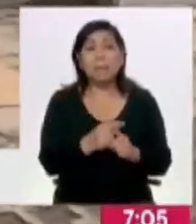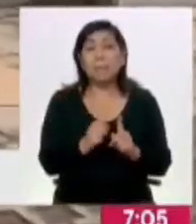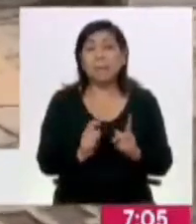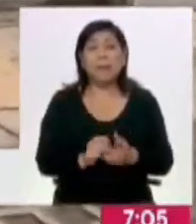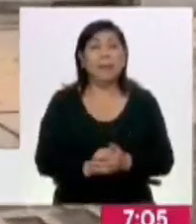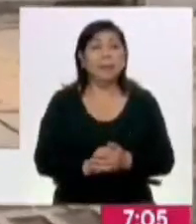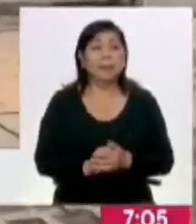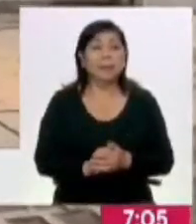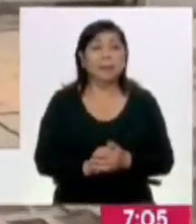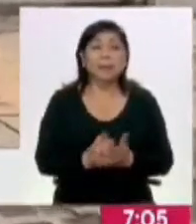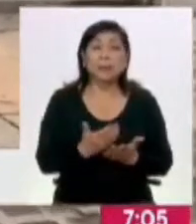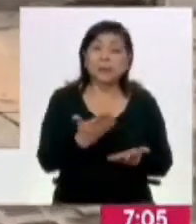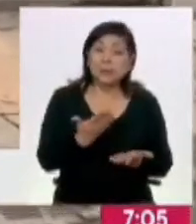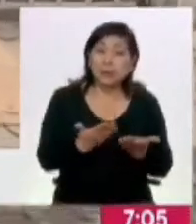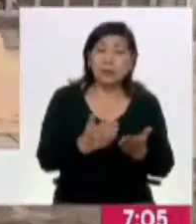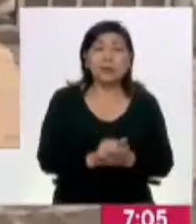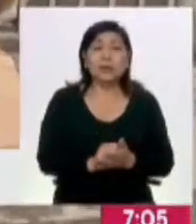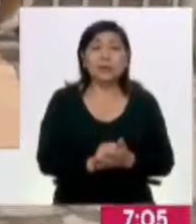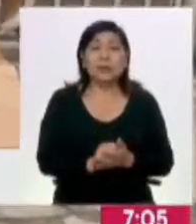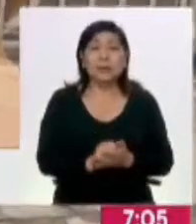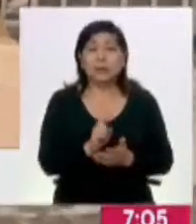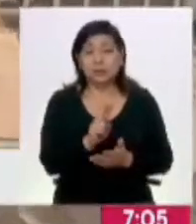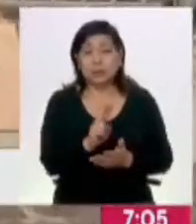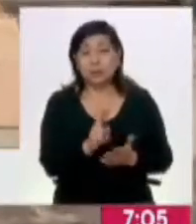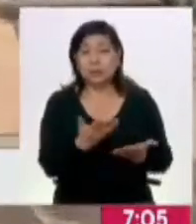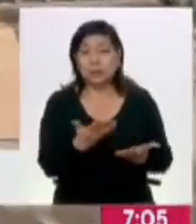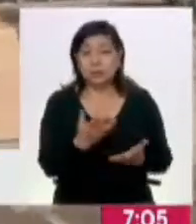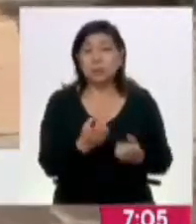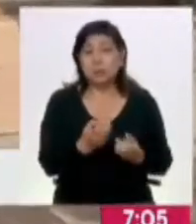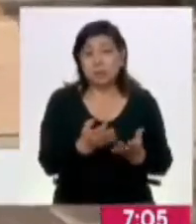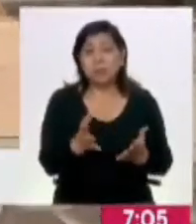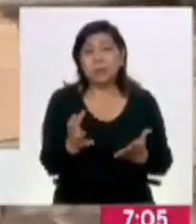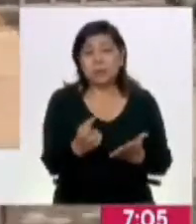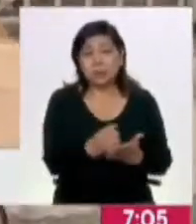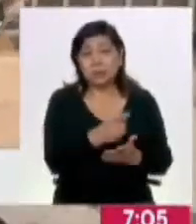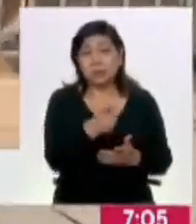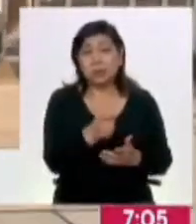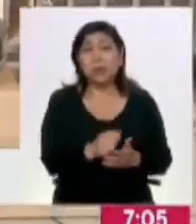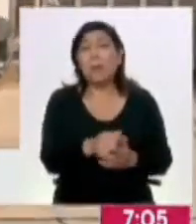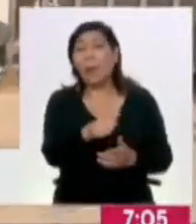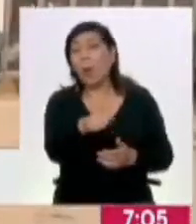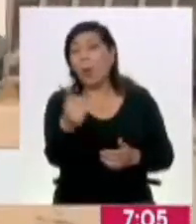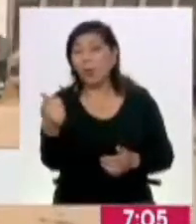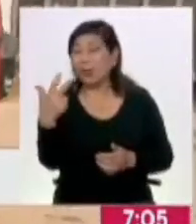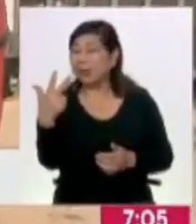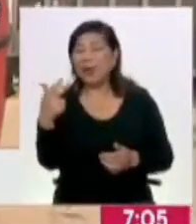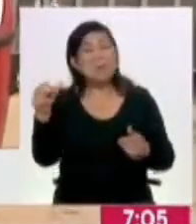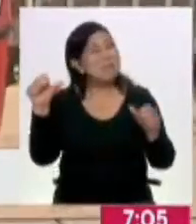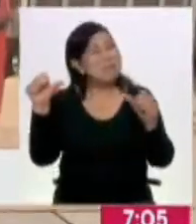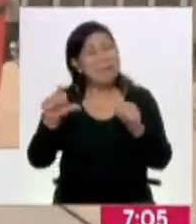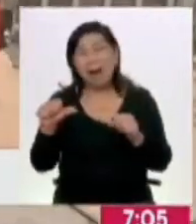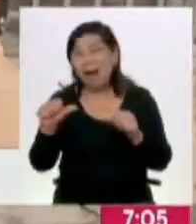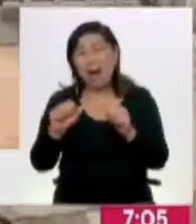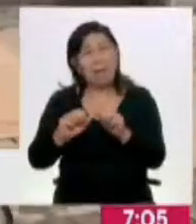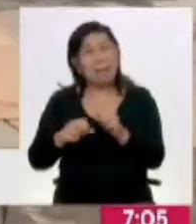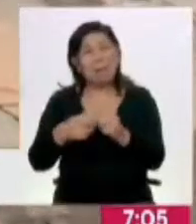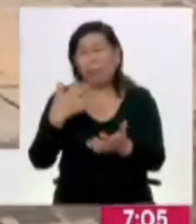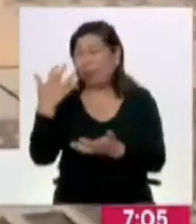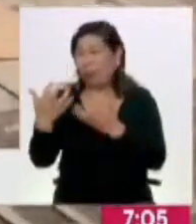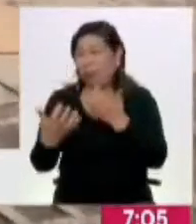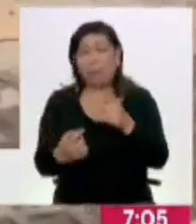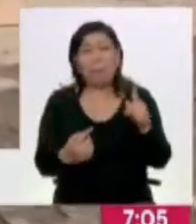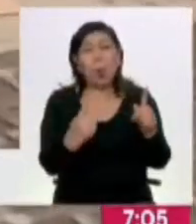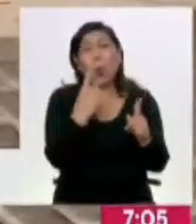pero al menos esta unidad creo yo que está bastante rescatable a comparación de las tres mototaxis que están en